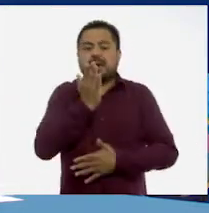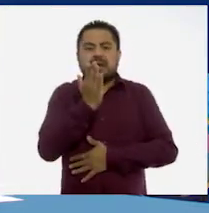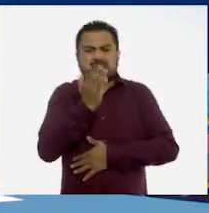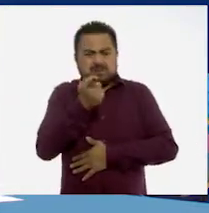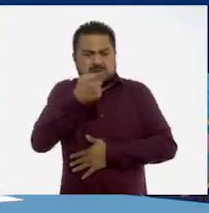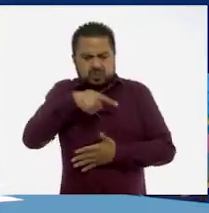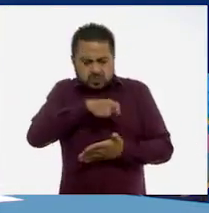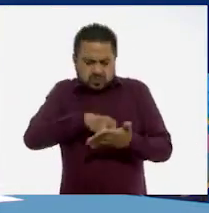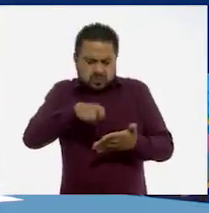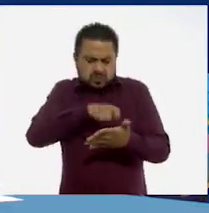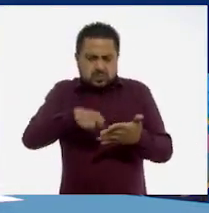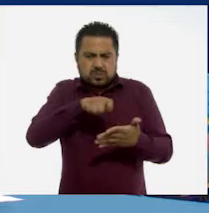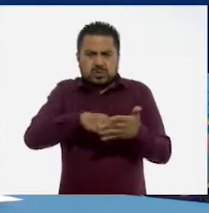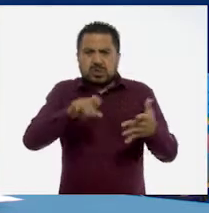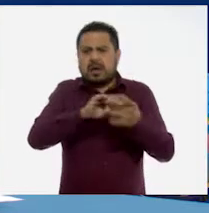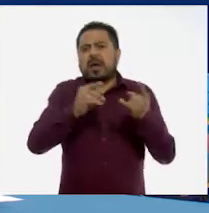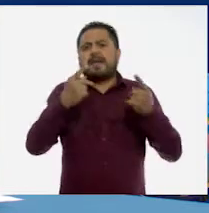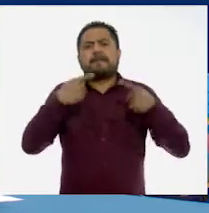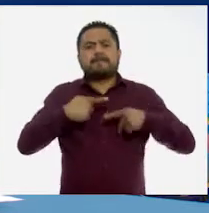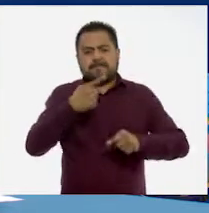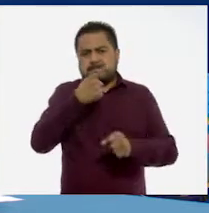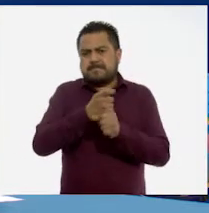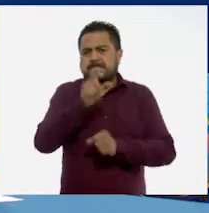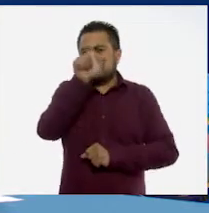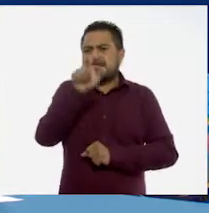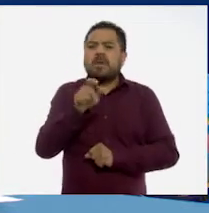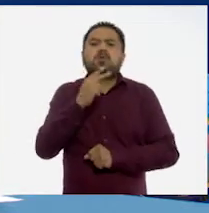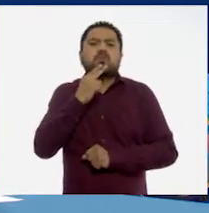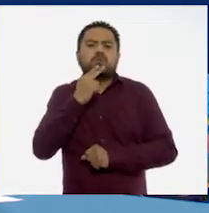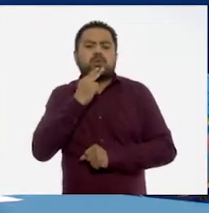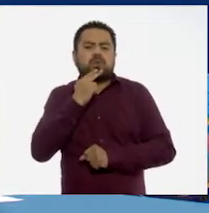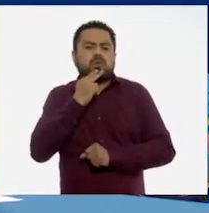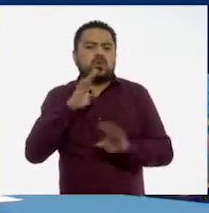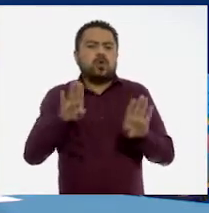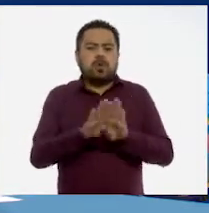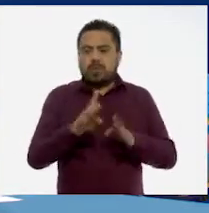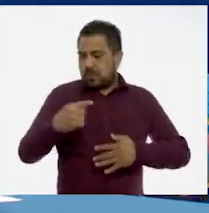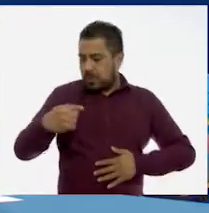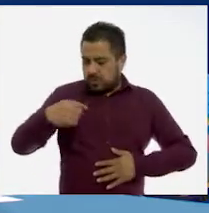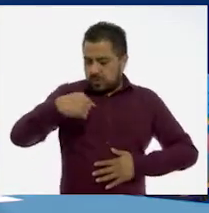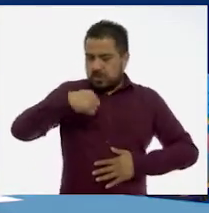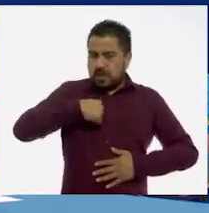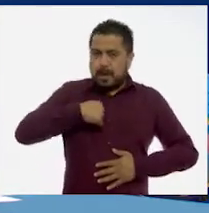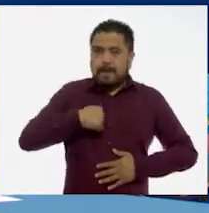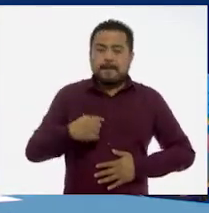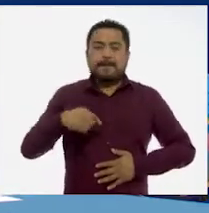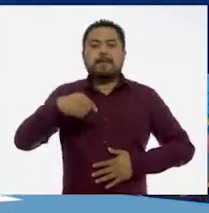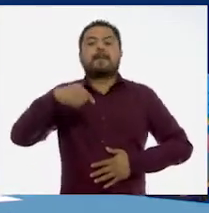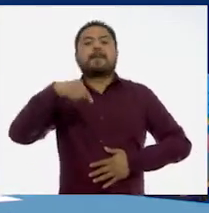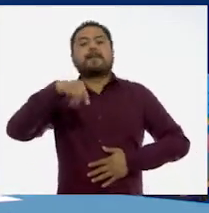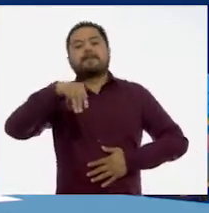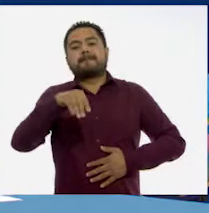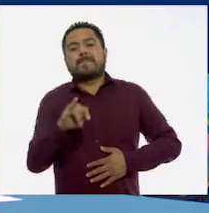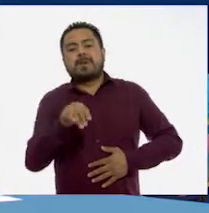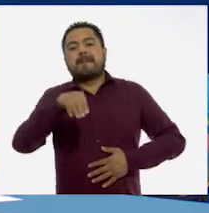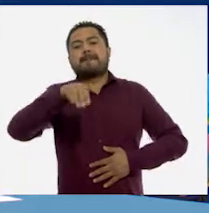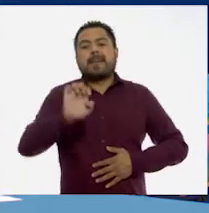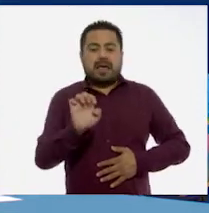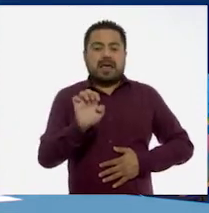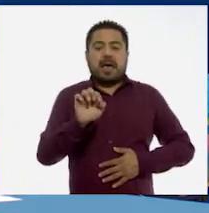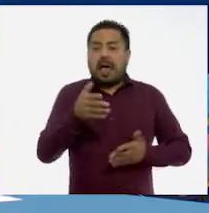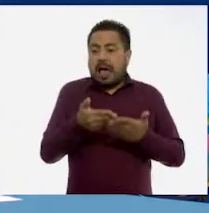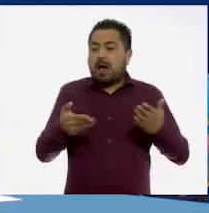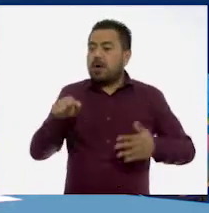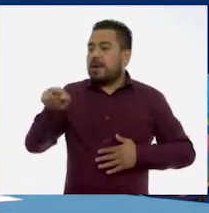cuando escribimos un texto en primera persona, se utilizan pronombres como yo, mi o me. Ahora,